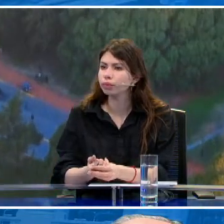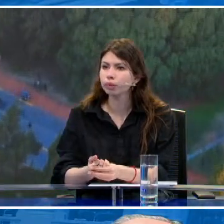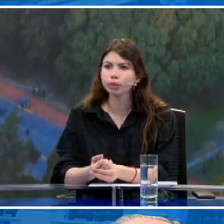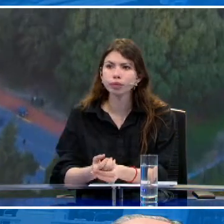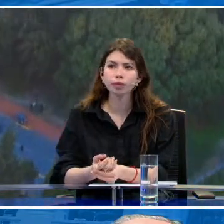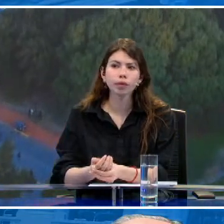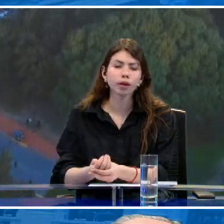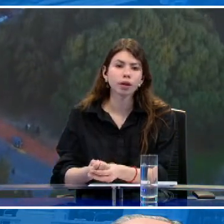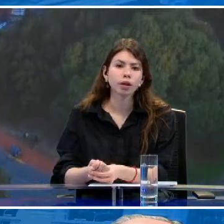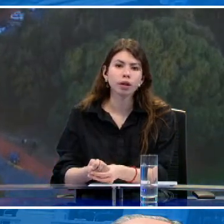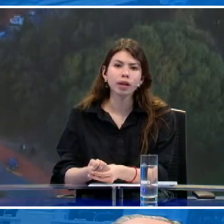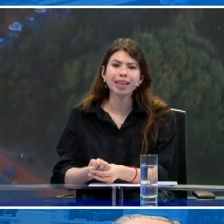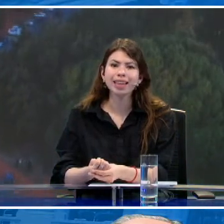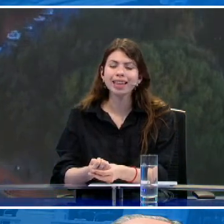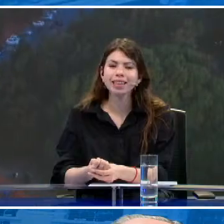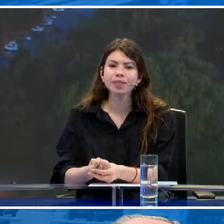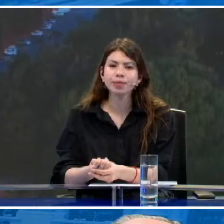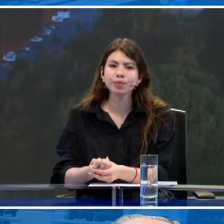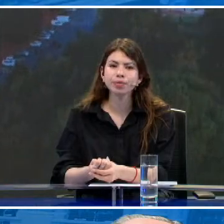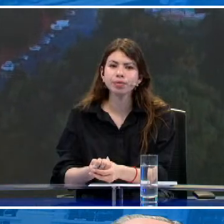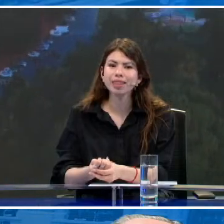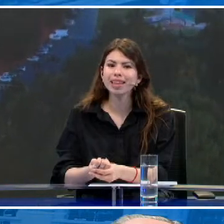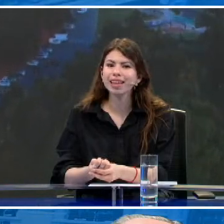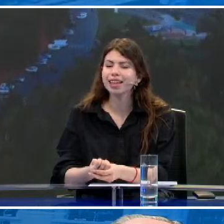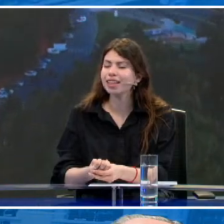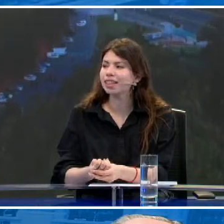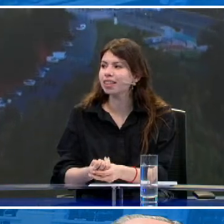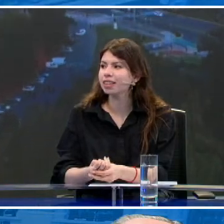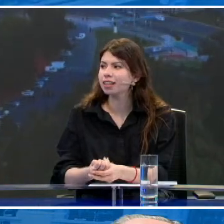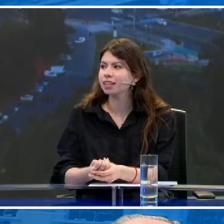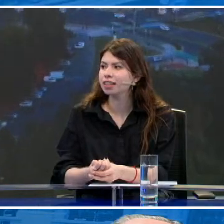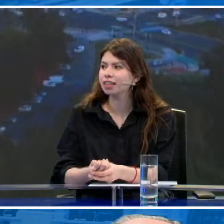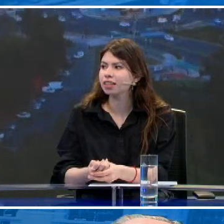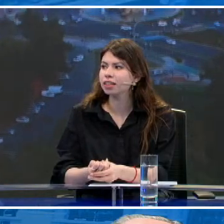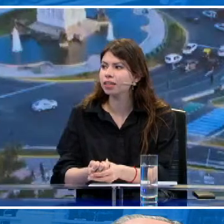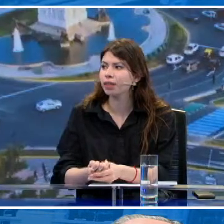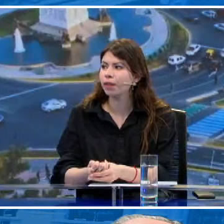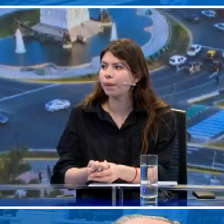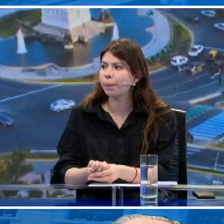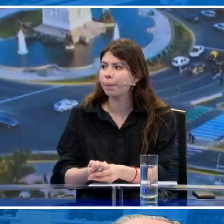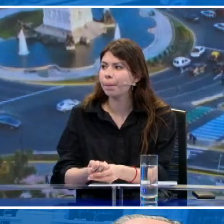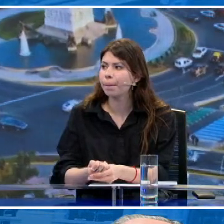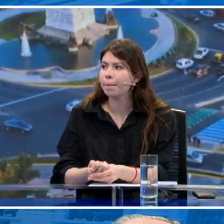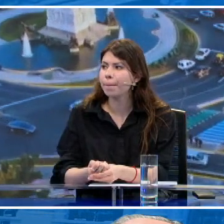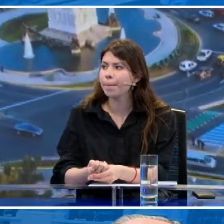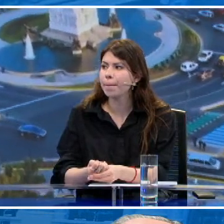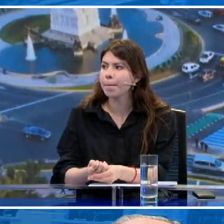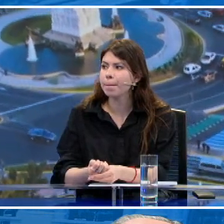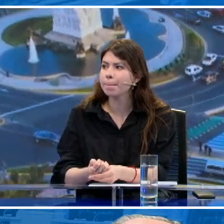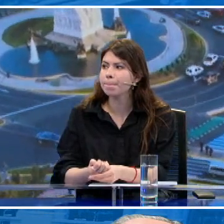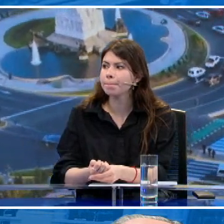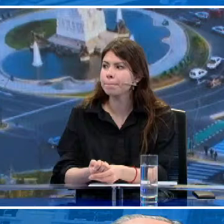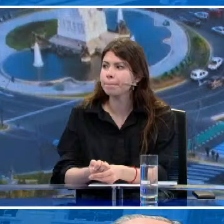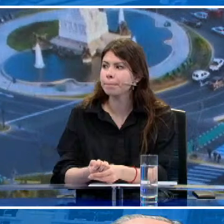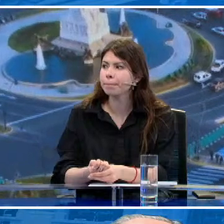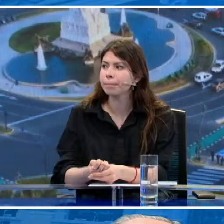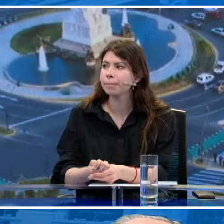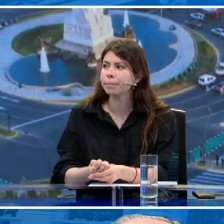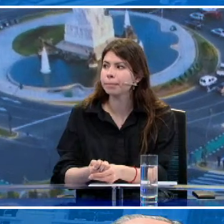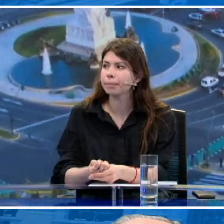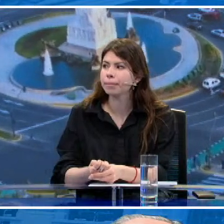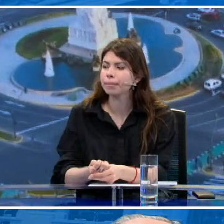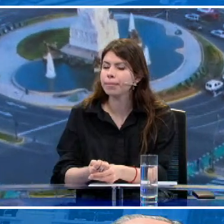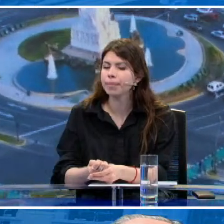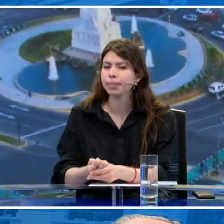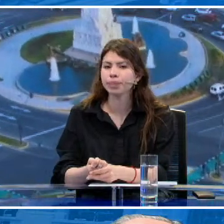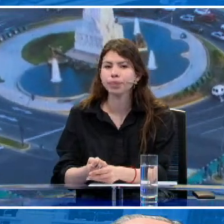más explica esto? Una Patricia Bullrich, que por ejemplo es como muy amiga de los micrófonos, no ha aparecido, y Francos,